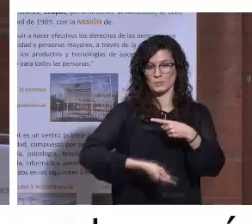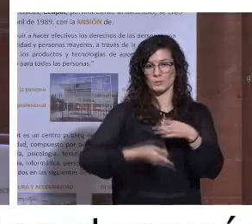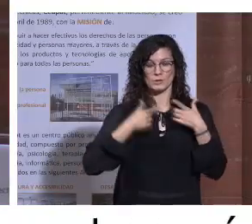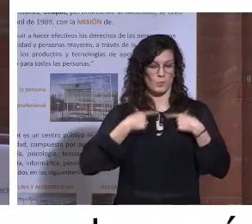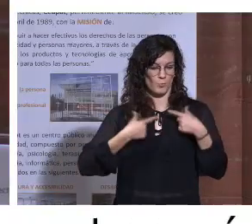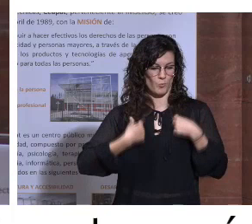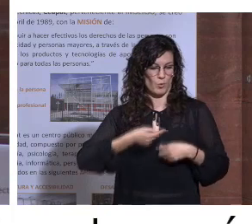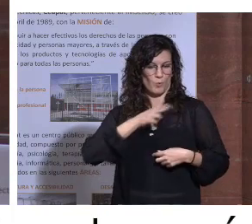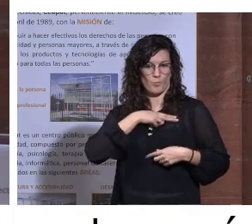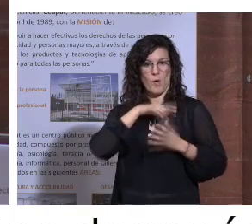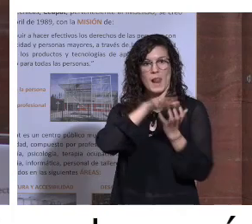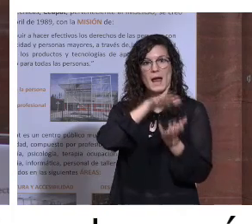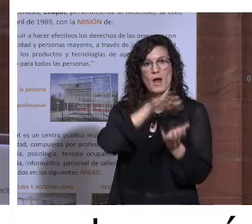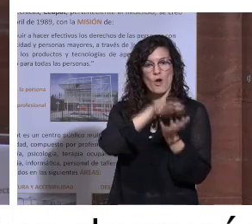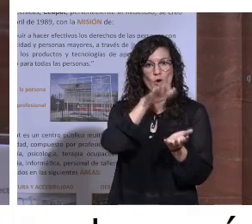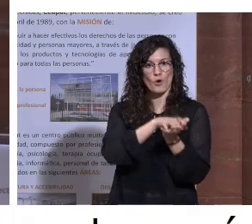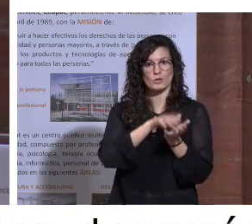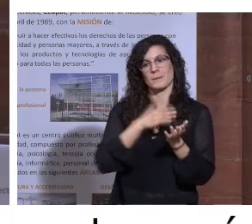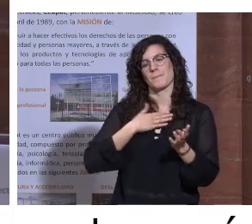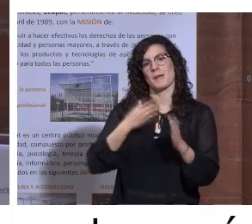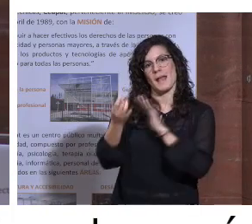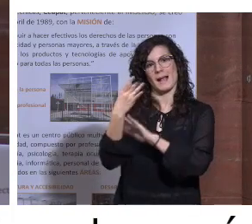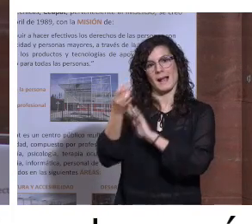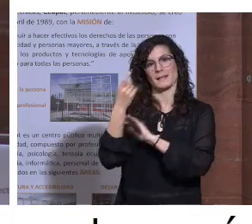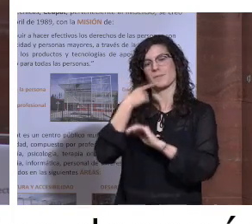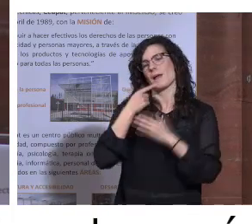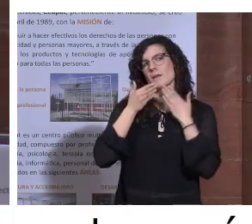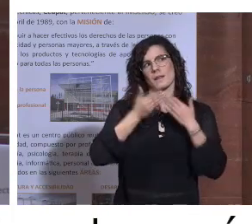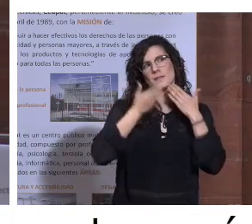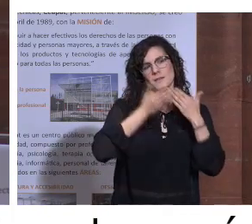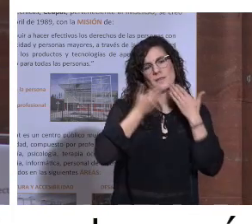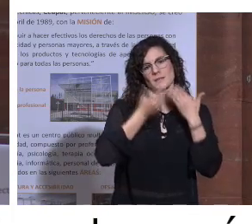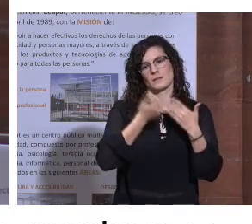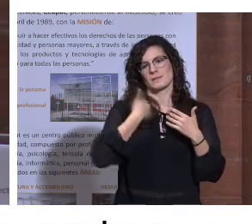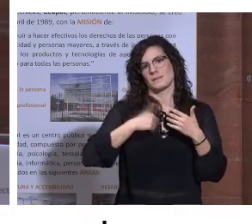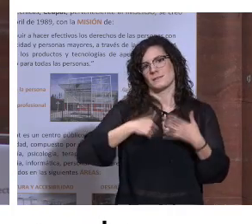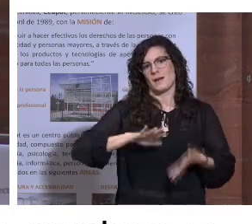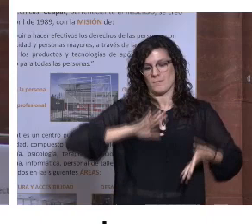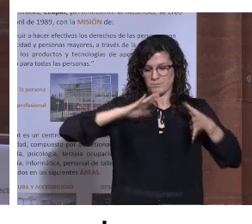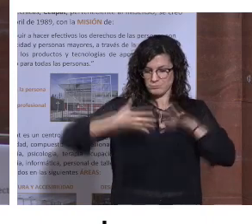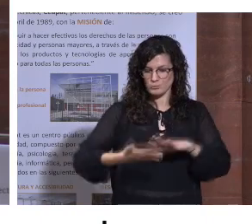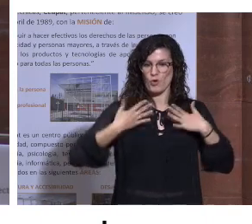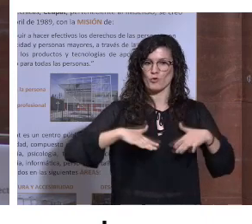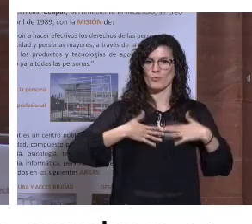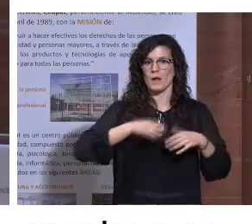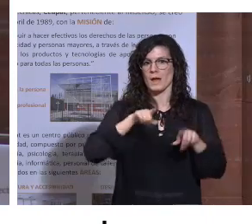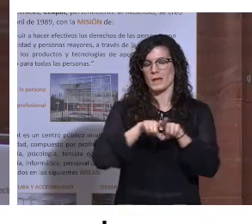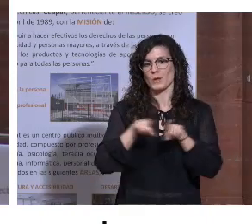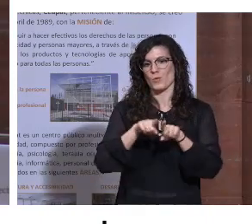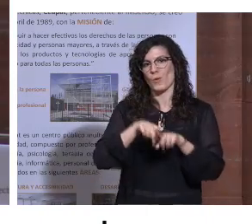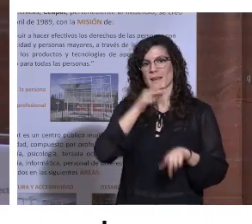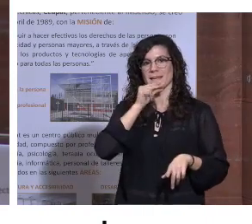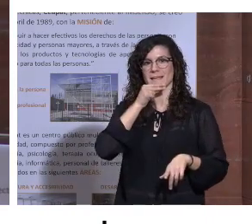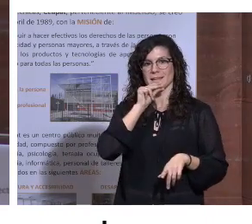decían: gracias, ministra, que he ido, que he conocido este otro sitio, no sé qué, no sé qué, y ya voy como mi nieto con el nique del